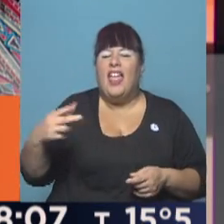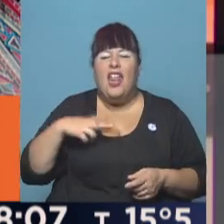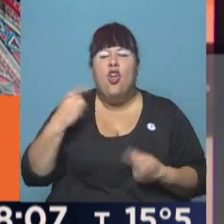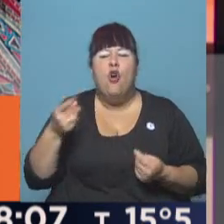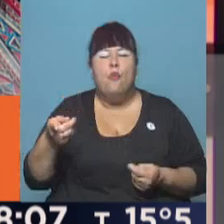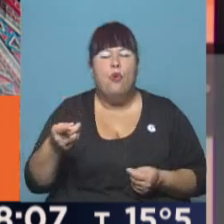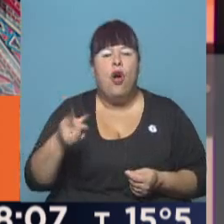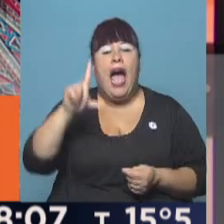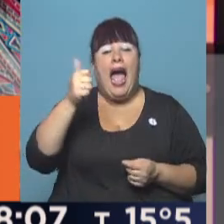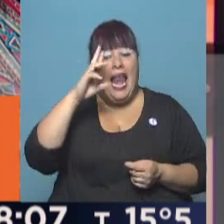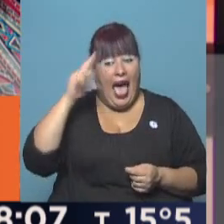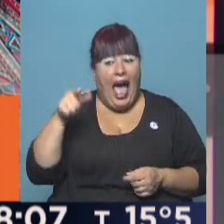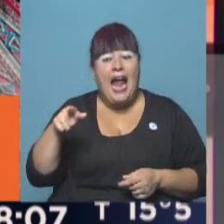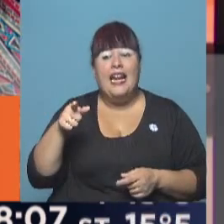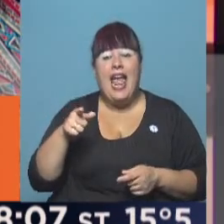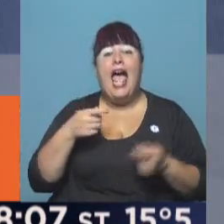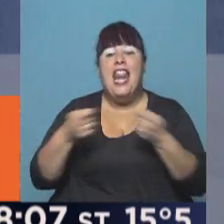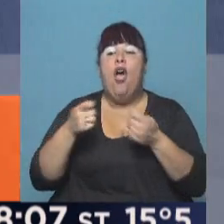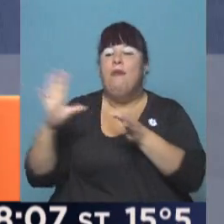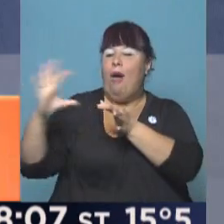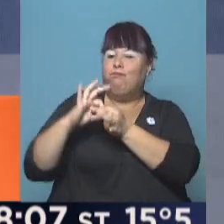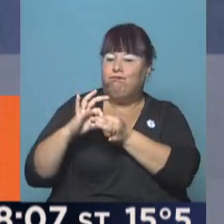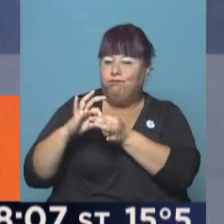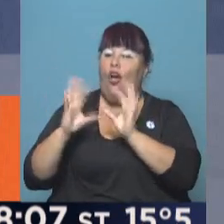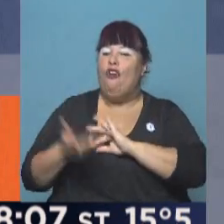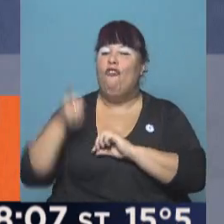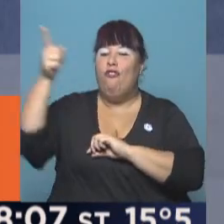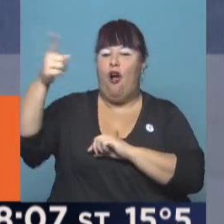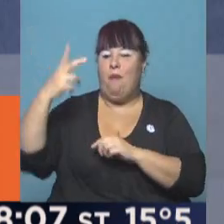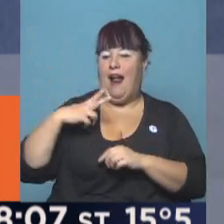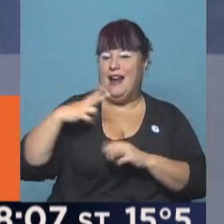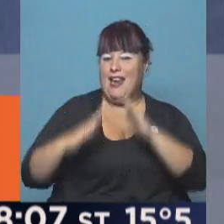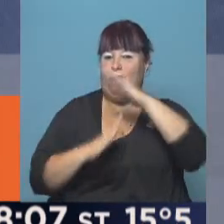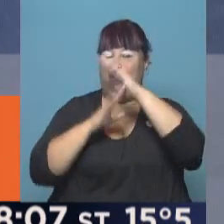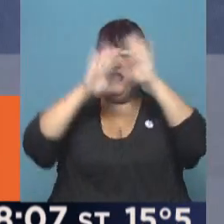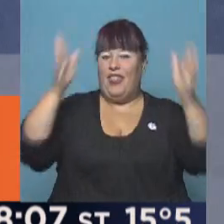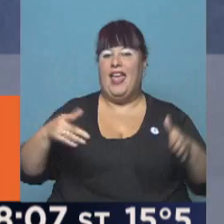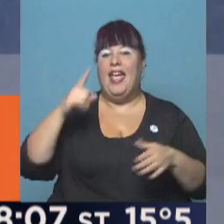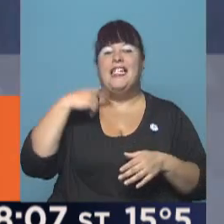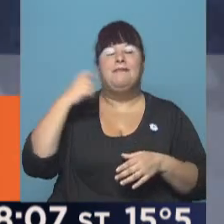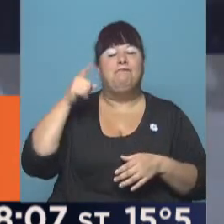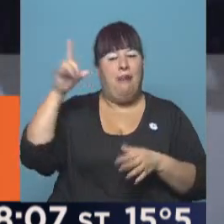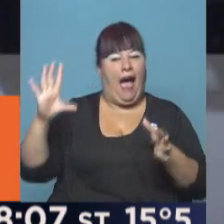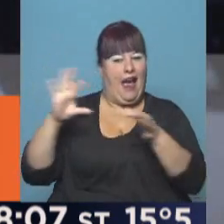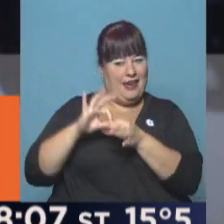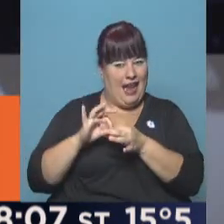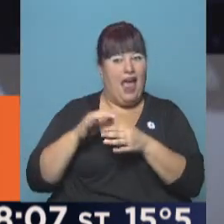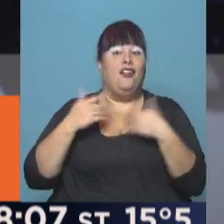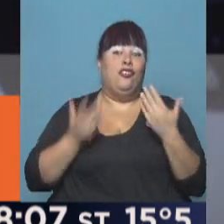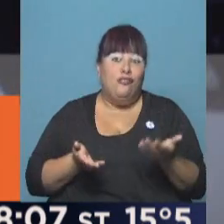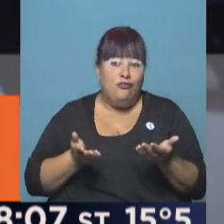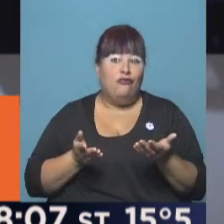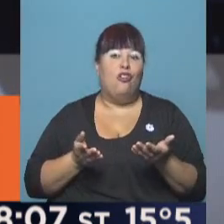¿Qué Larrea es comercio, pero está ligado de alguna manera al monopolio, es catalán, ligado al monopolio español, por lo